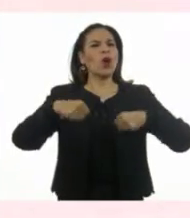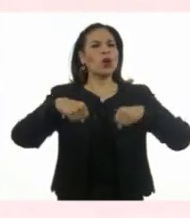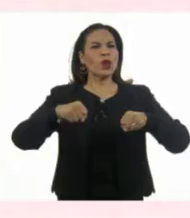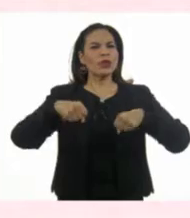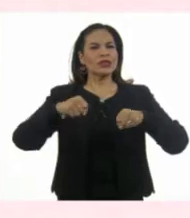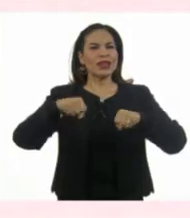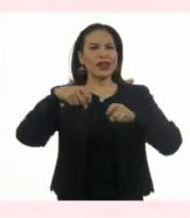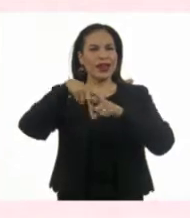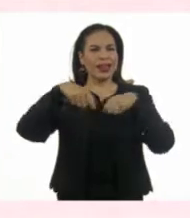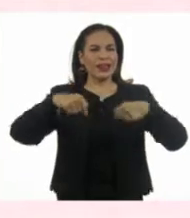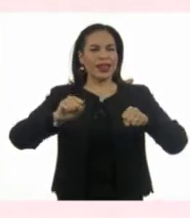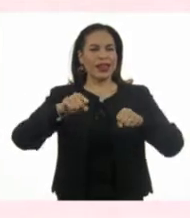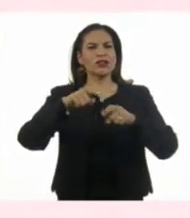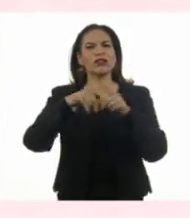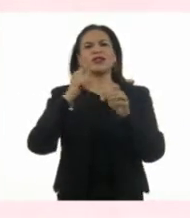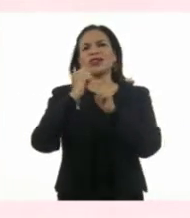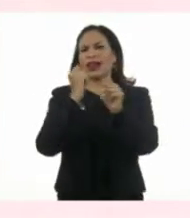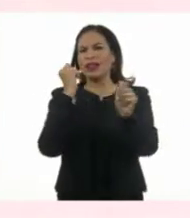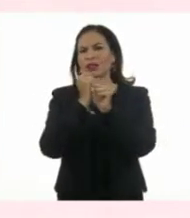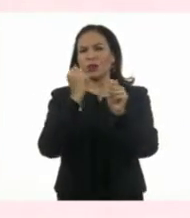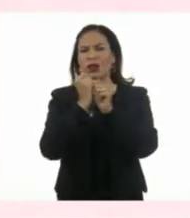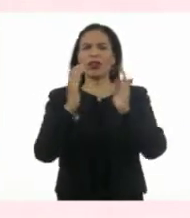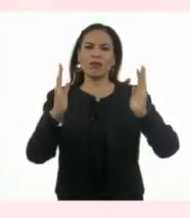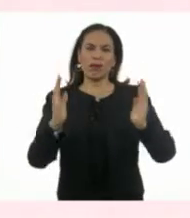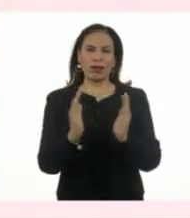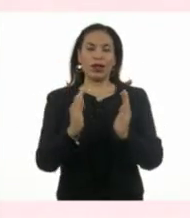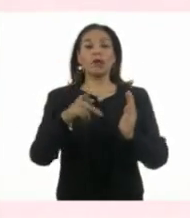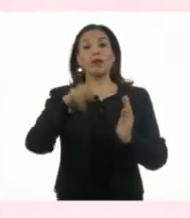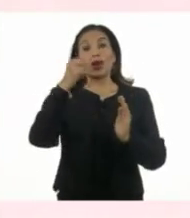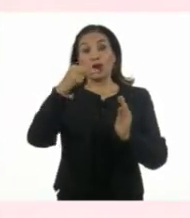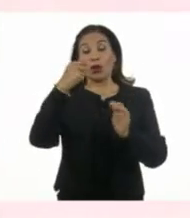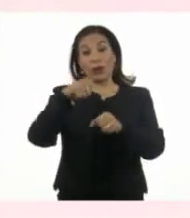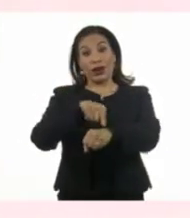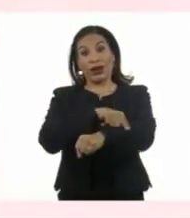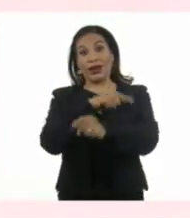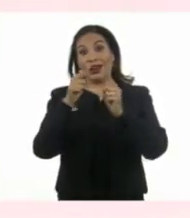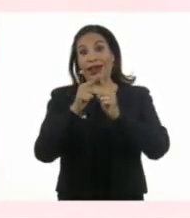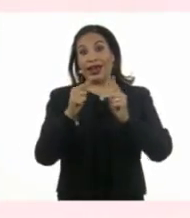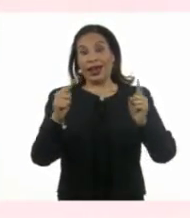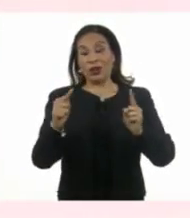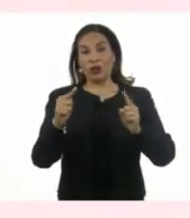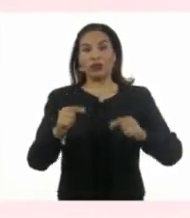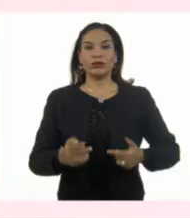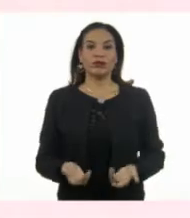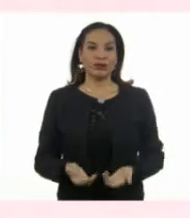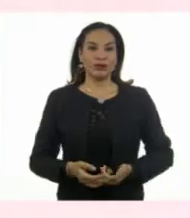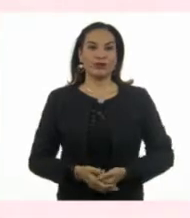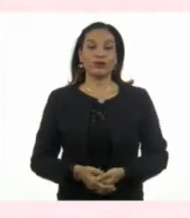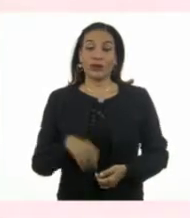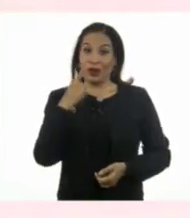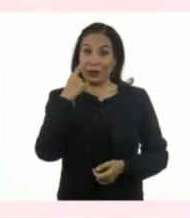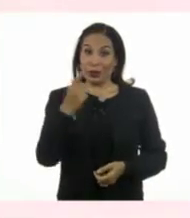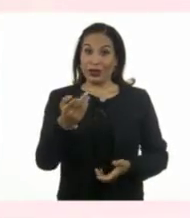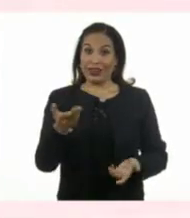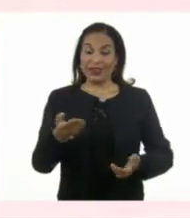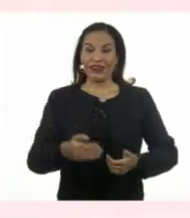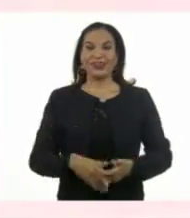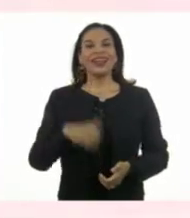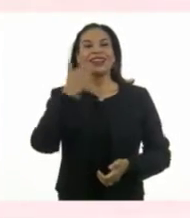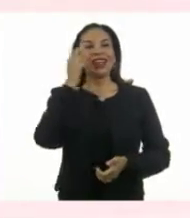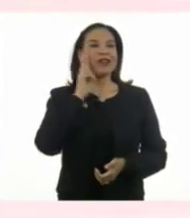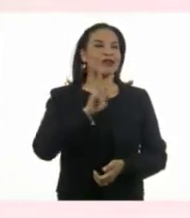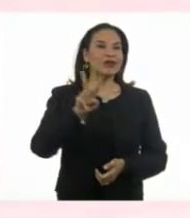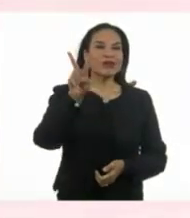motocicleta, es un transporte más pequeño, pero tiene un nombre muy largo. ¿Ya lo vieron? Quiero